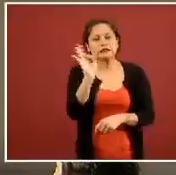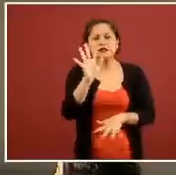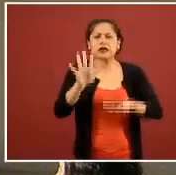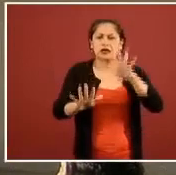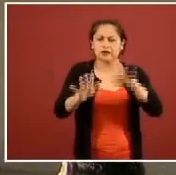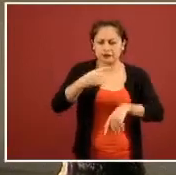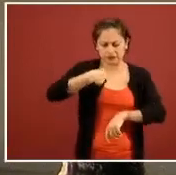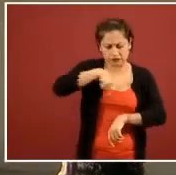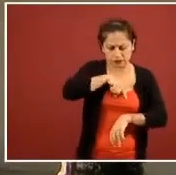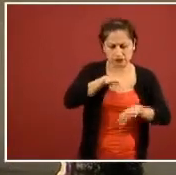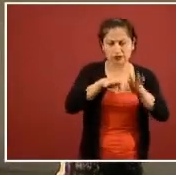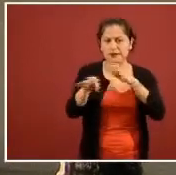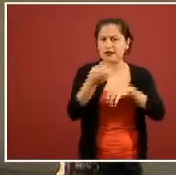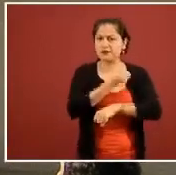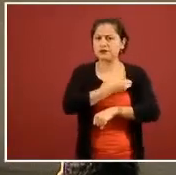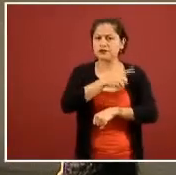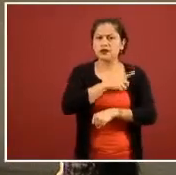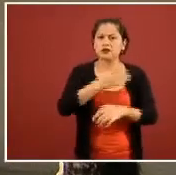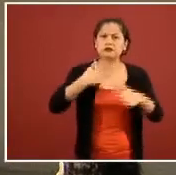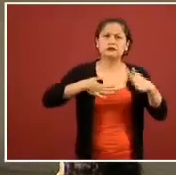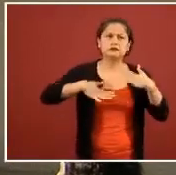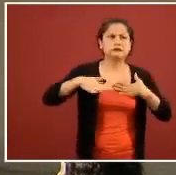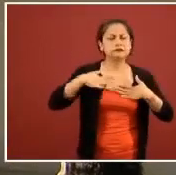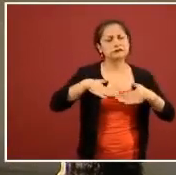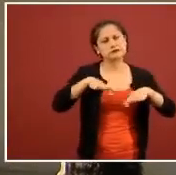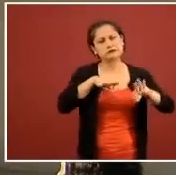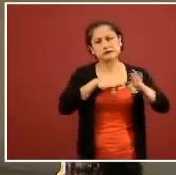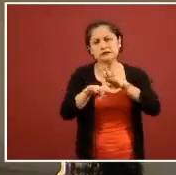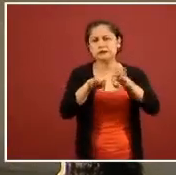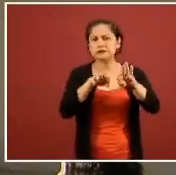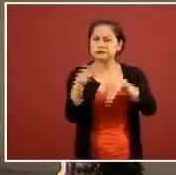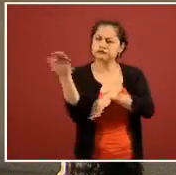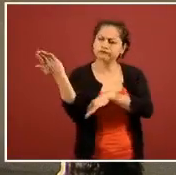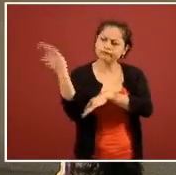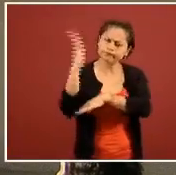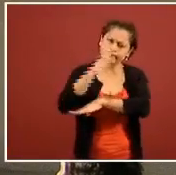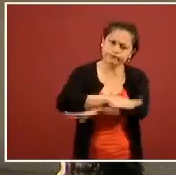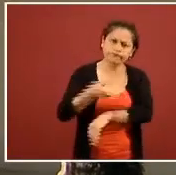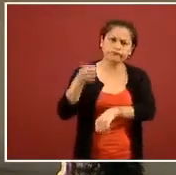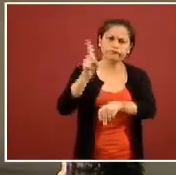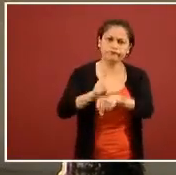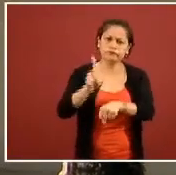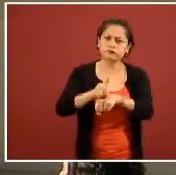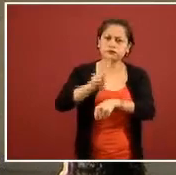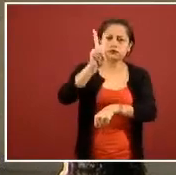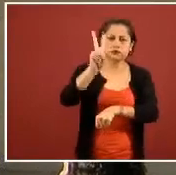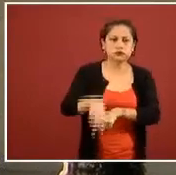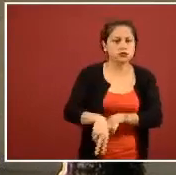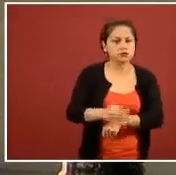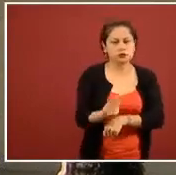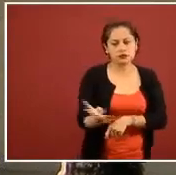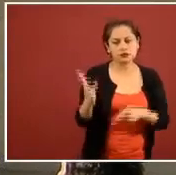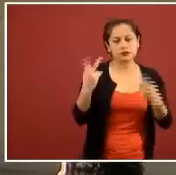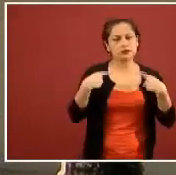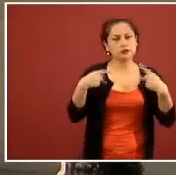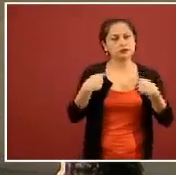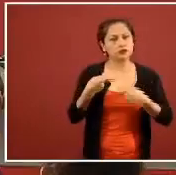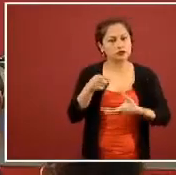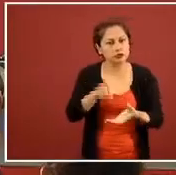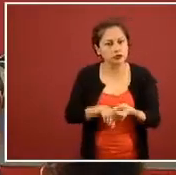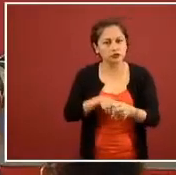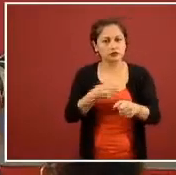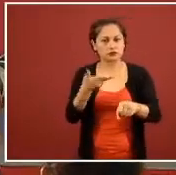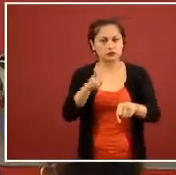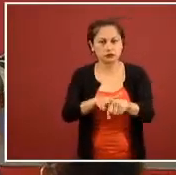días trabajando sin descanso, no me quiero imaginar aquellos héroes y heroínas que están ahí, que